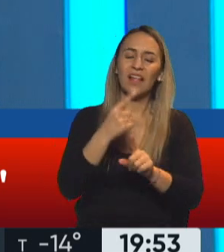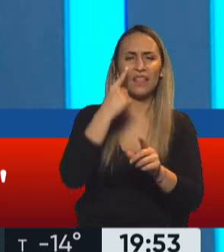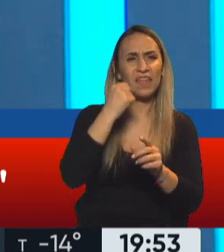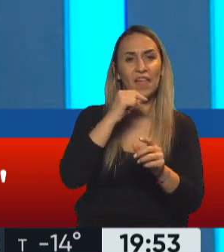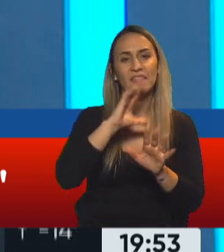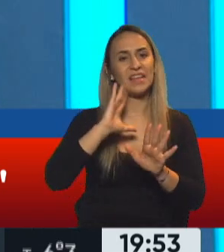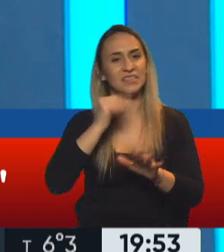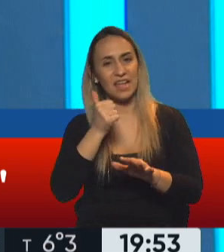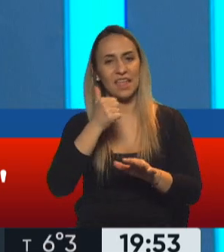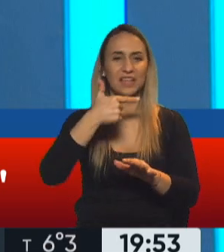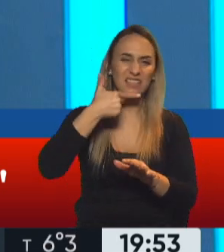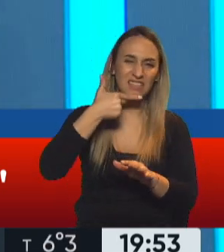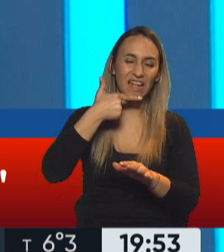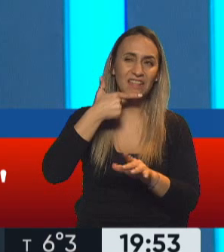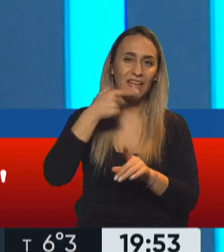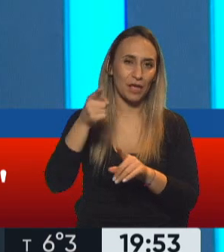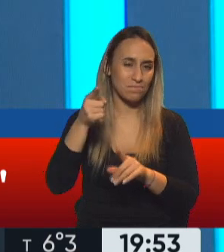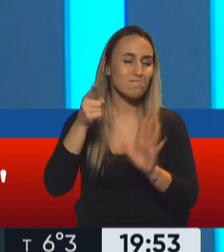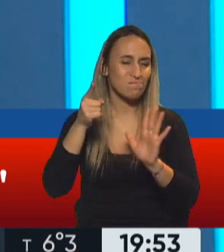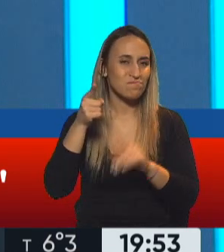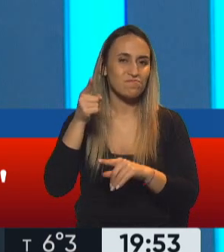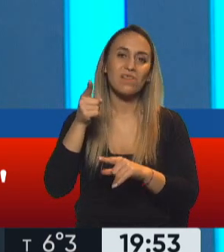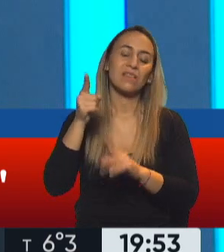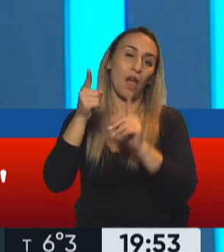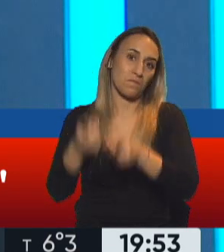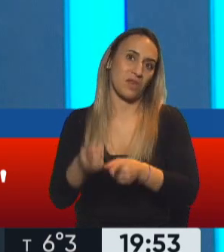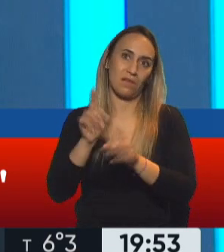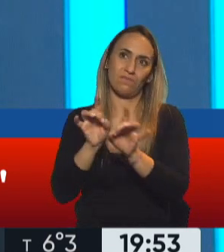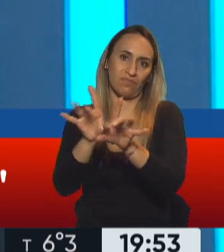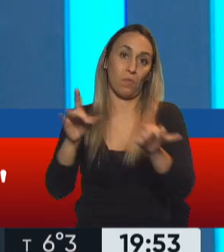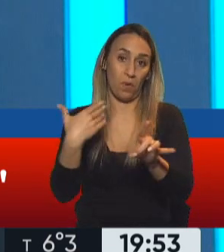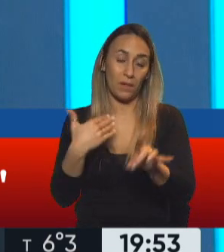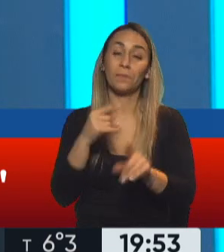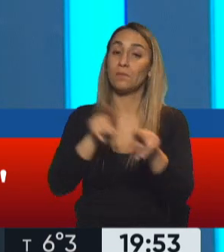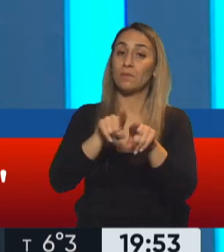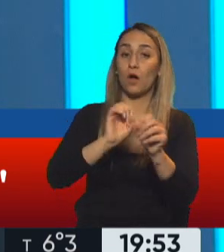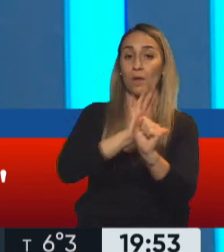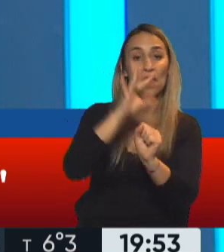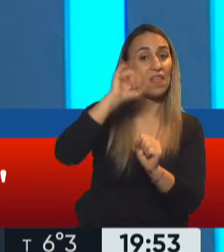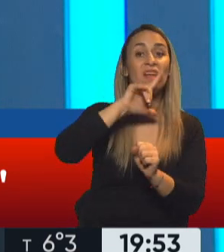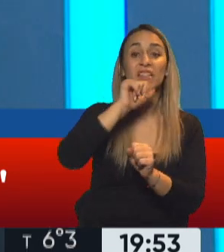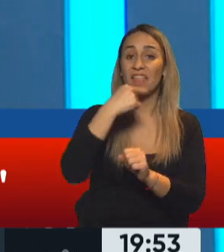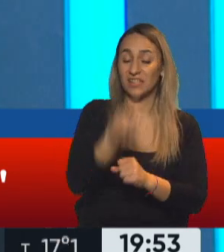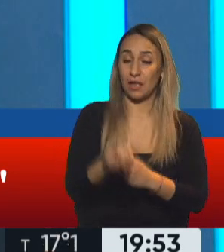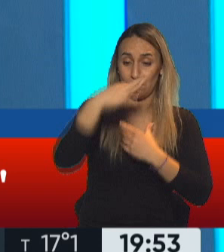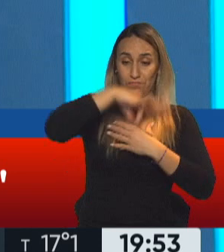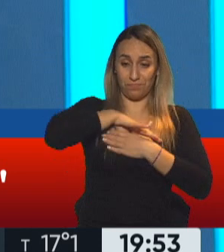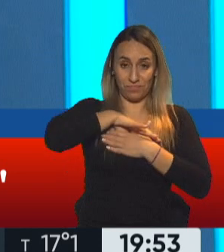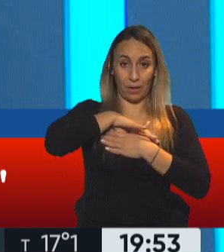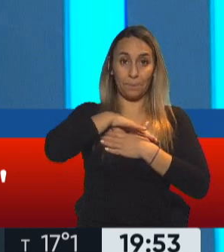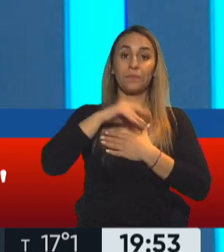Eso se ha visto también con Manaos. Y también lo que se ha visto con la Delta y también con otras variantes es que puede ser que contagie no solo 24 horas antes del inicio de los síntomas, sino